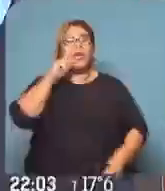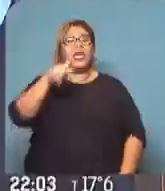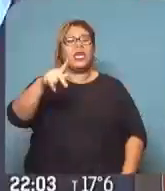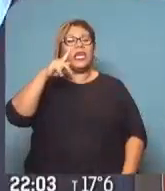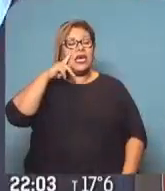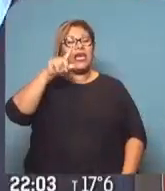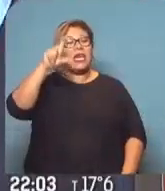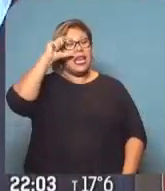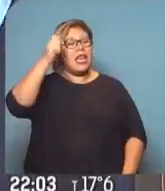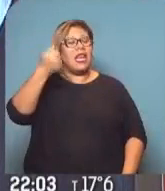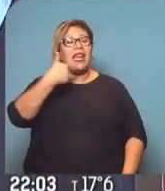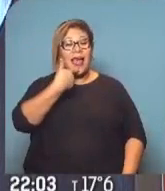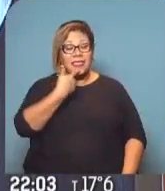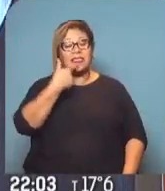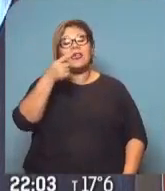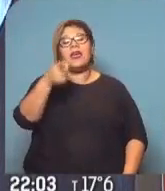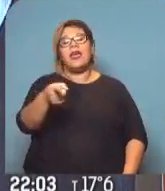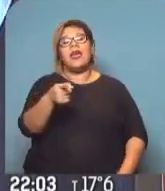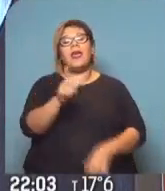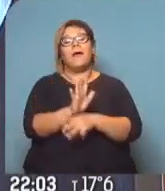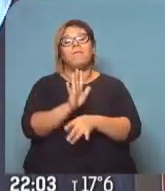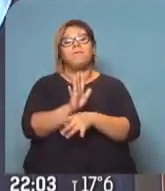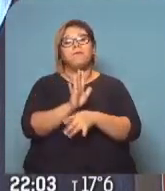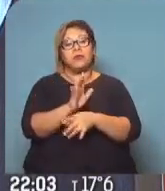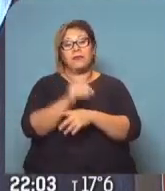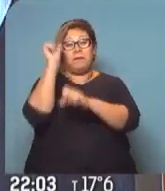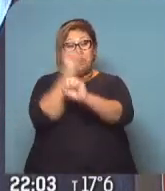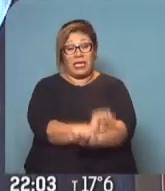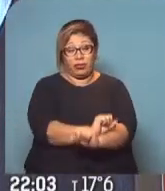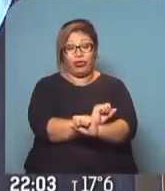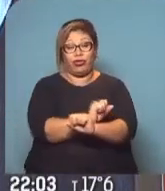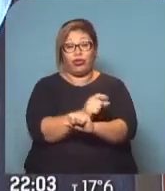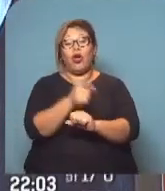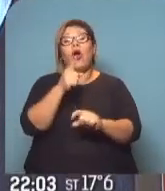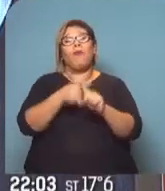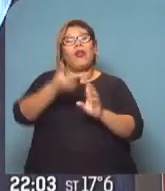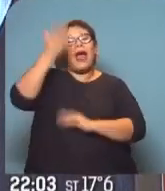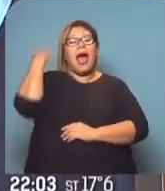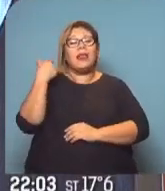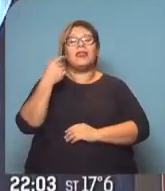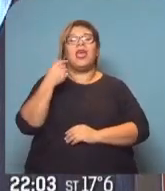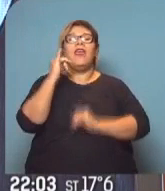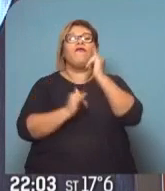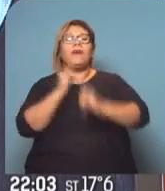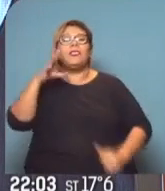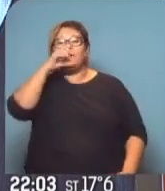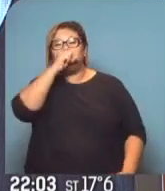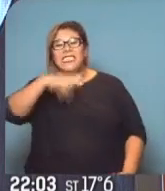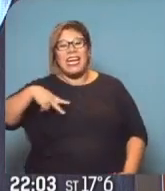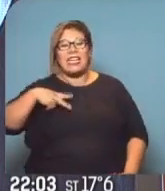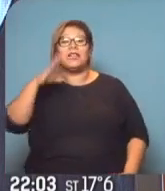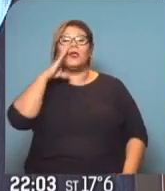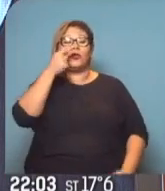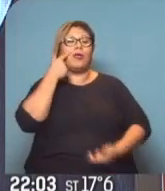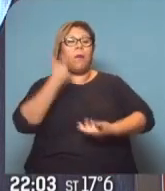de Estado de varios países, en particular de los Estados Unidos. Coincidió esto con el asilo que le